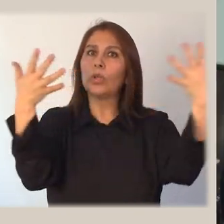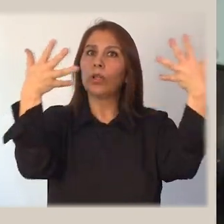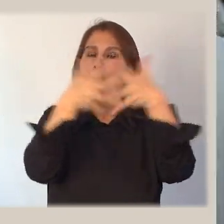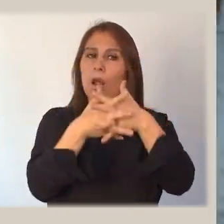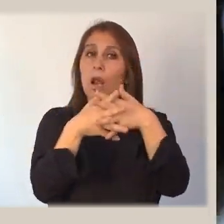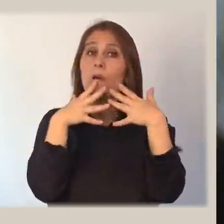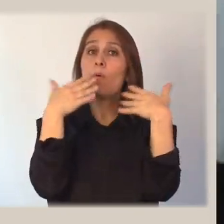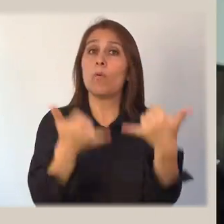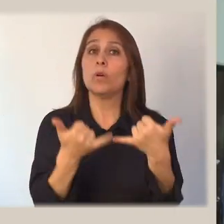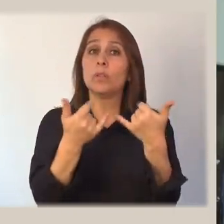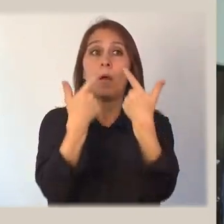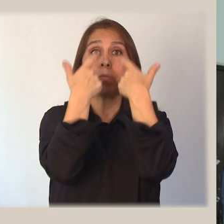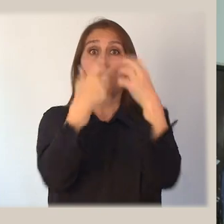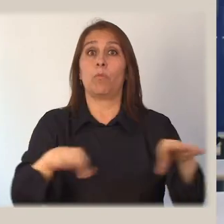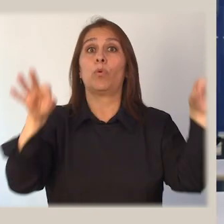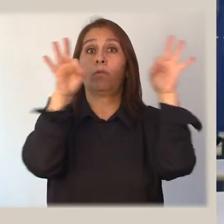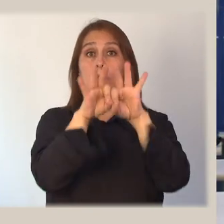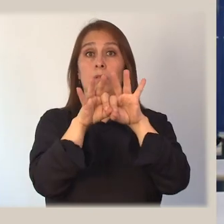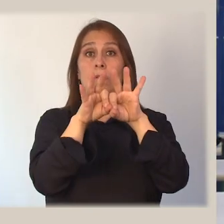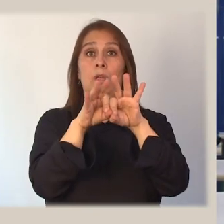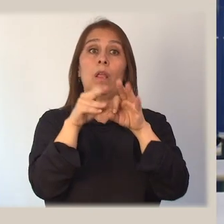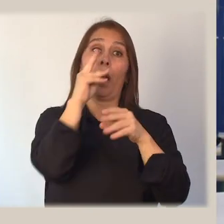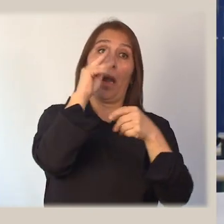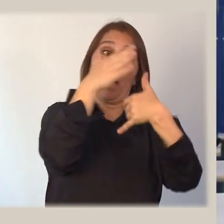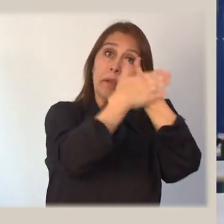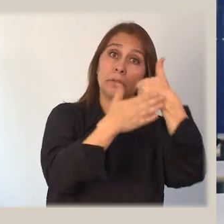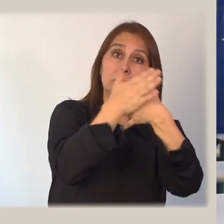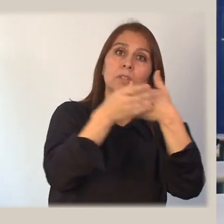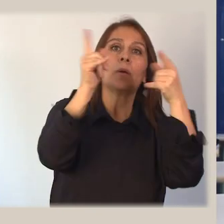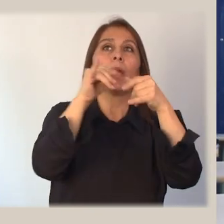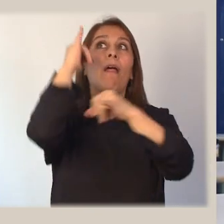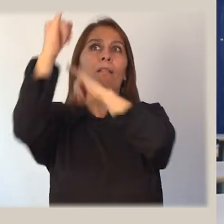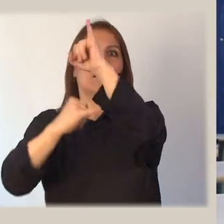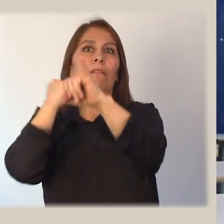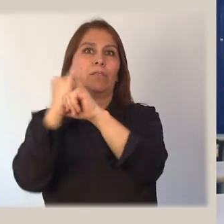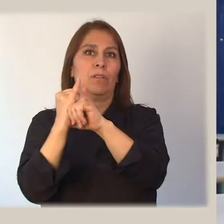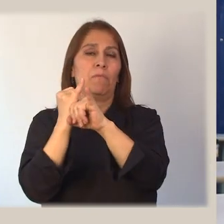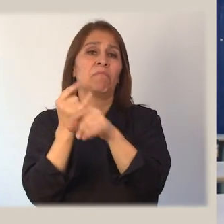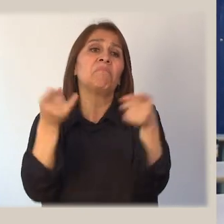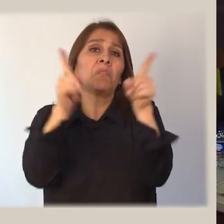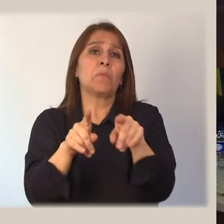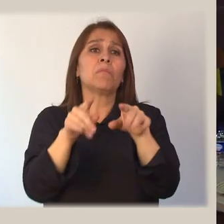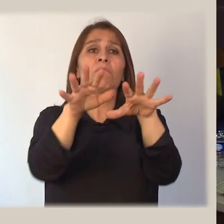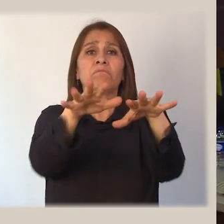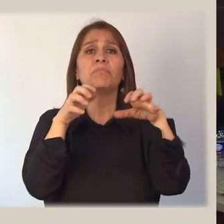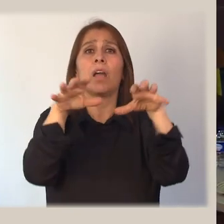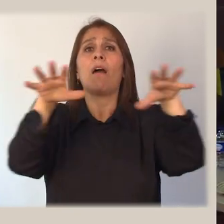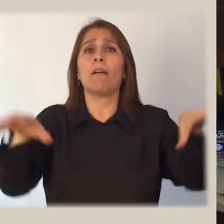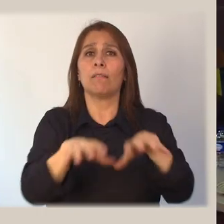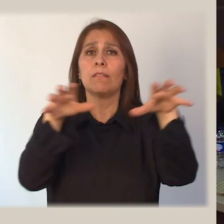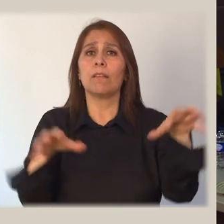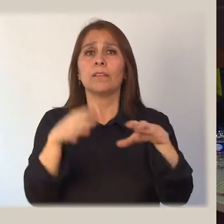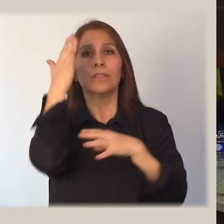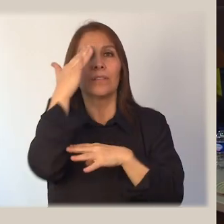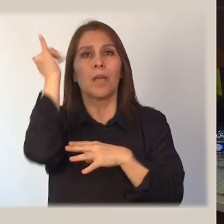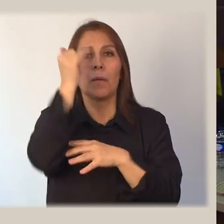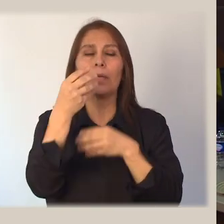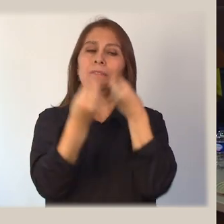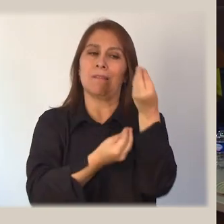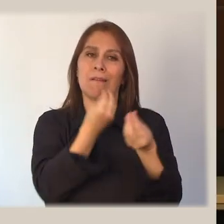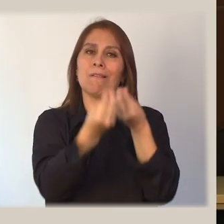integral, actualizada y pertinente en el contexto local, nacional e internacional, y desde actividades y eventos académicos que se